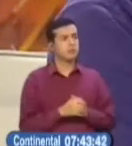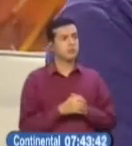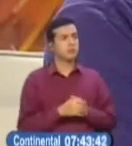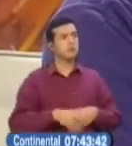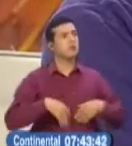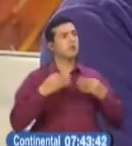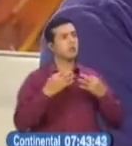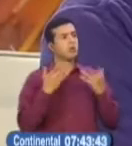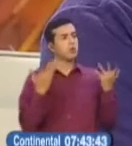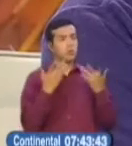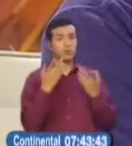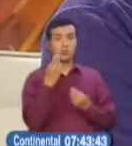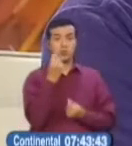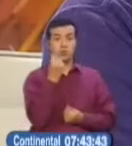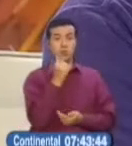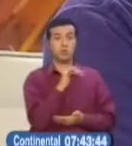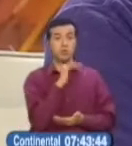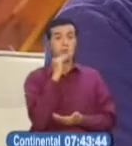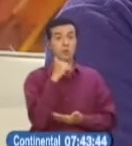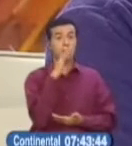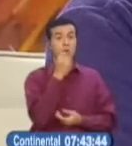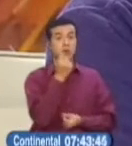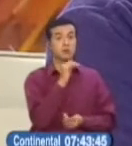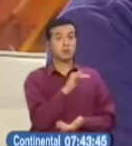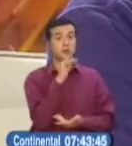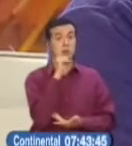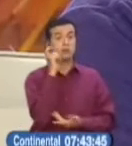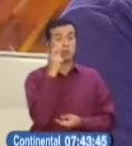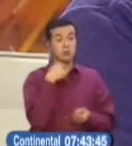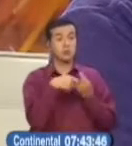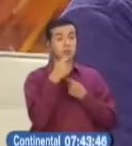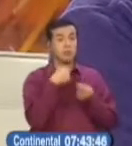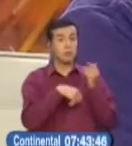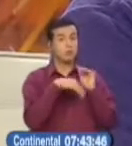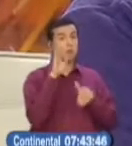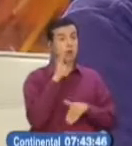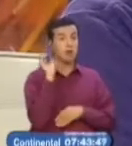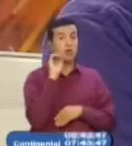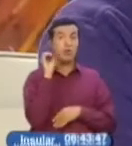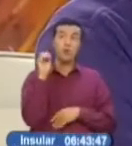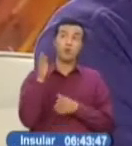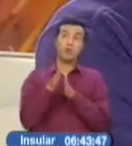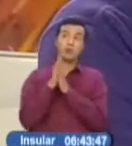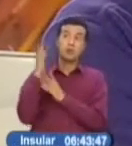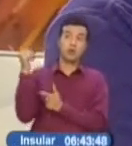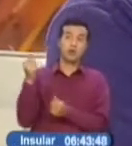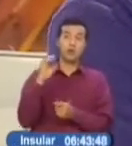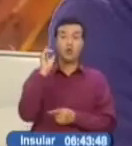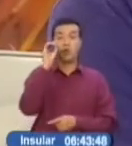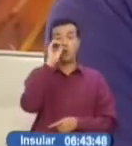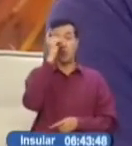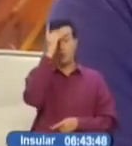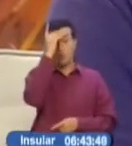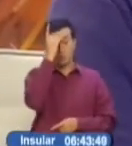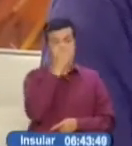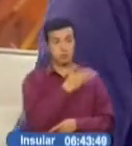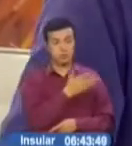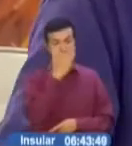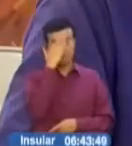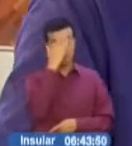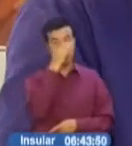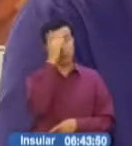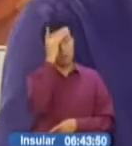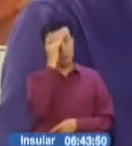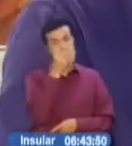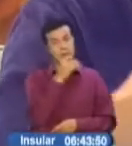poder tener ingresos, más ingresos en el país, tenemos que exportar más o tenemos que atraer inversión o tenemos que endeudarnos. El tema de endeudamiento, si bien es